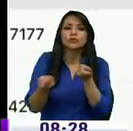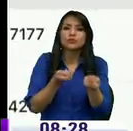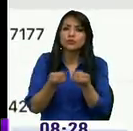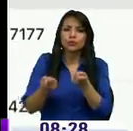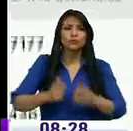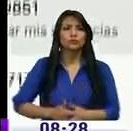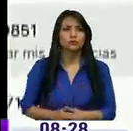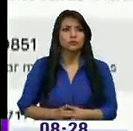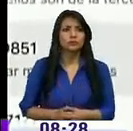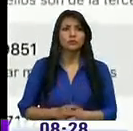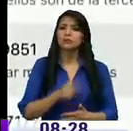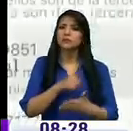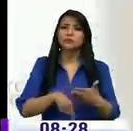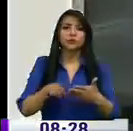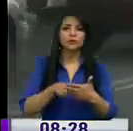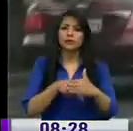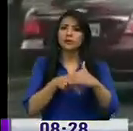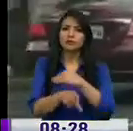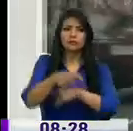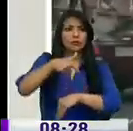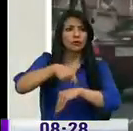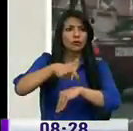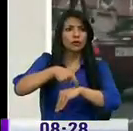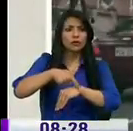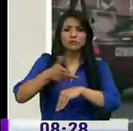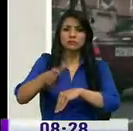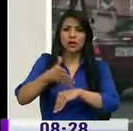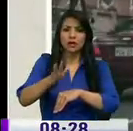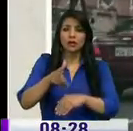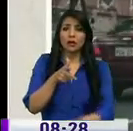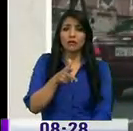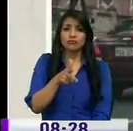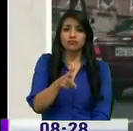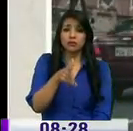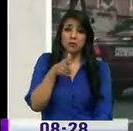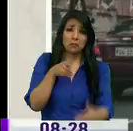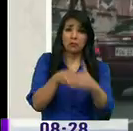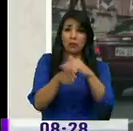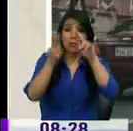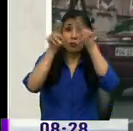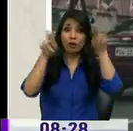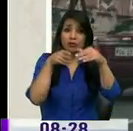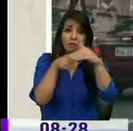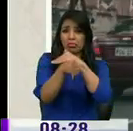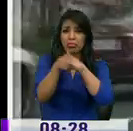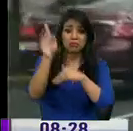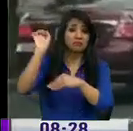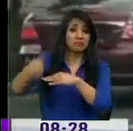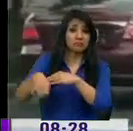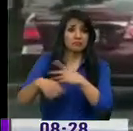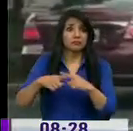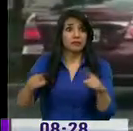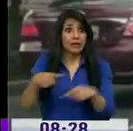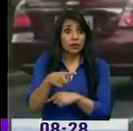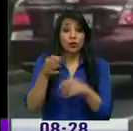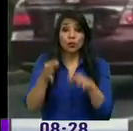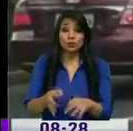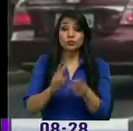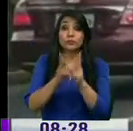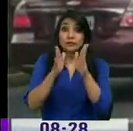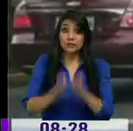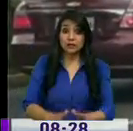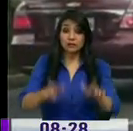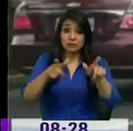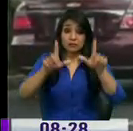tengo entendido no pueden circular esta hora. Ahí está. Se fue golpeando el puente, era muy grande y se hizo el loco. Ventajosamente un vecino, ahí